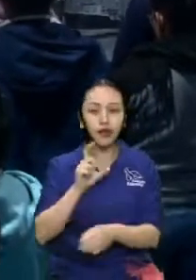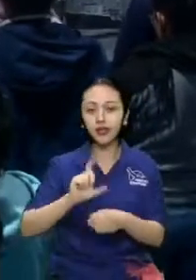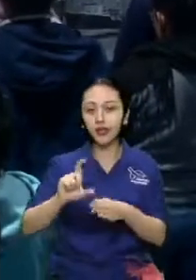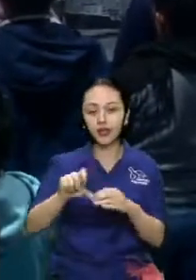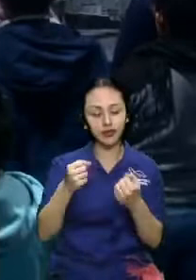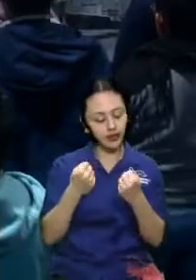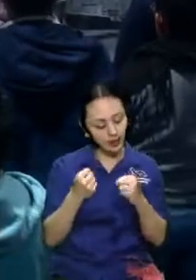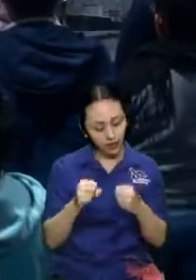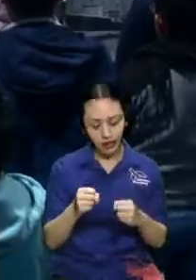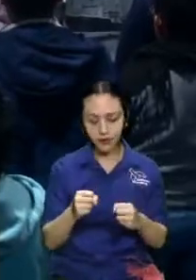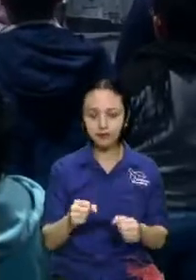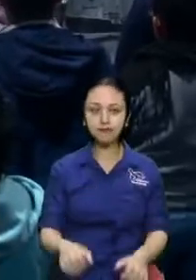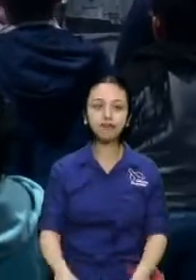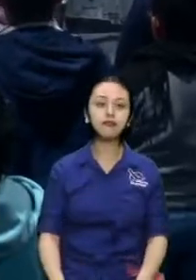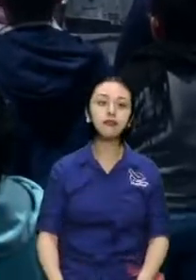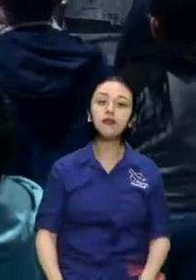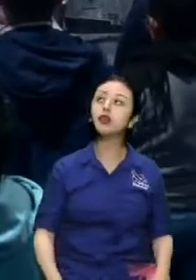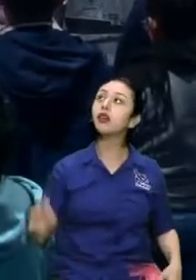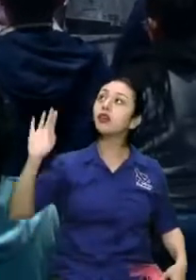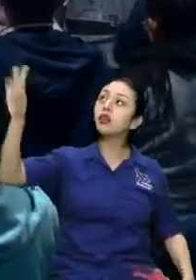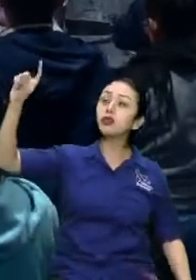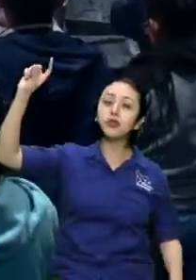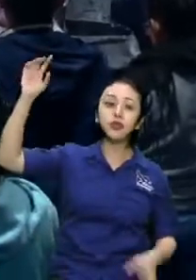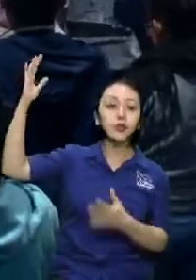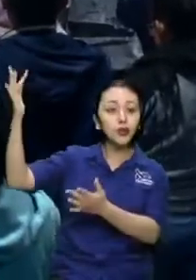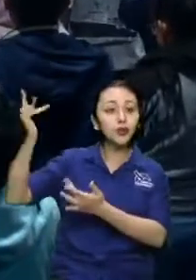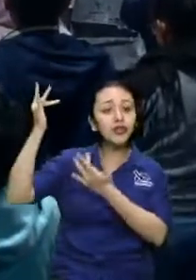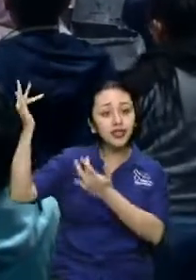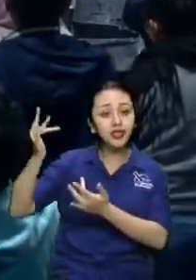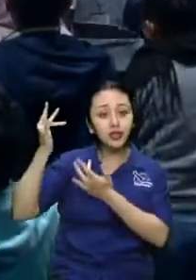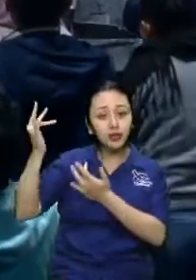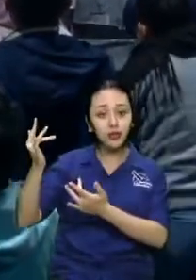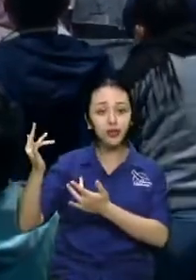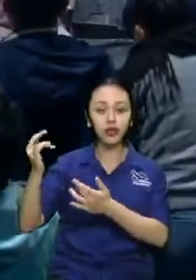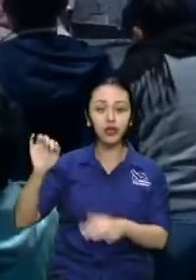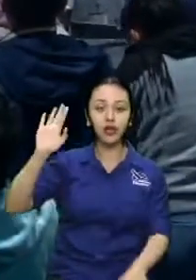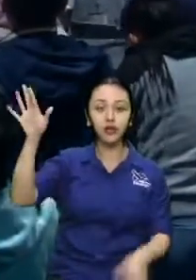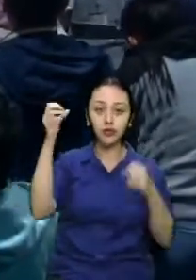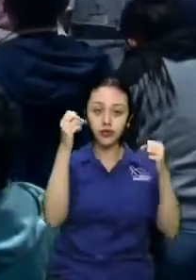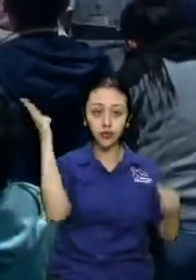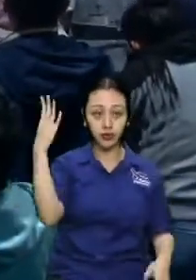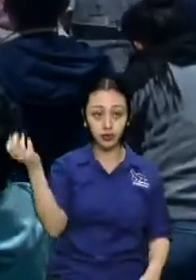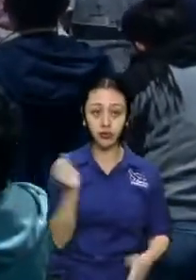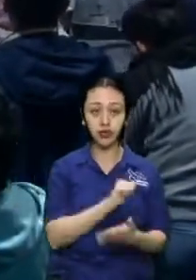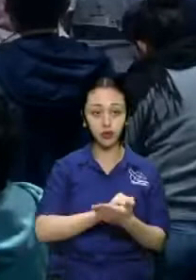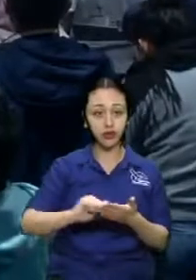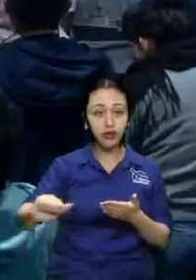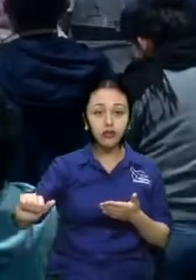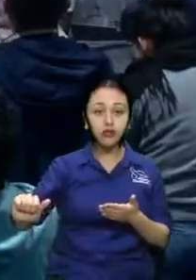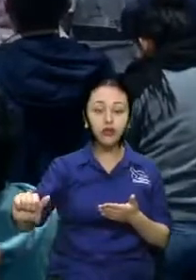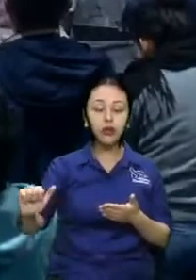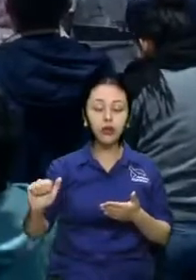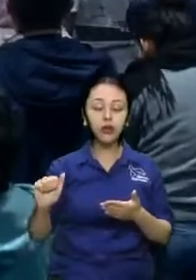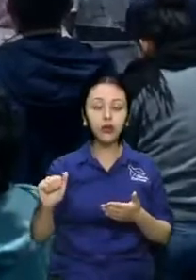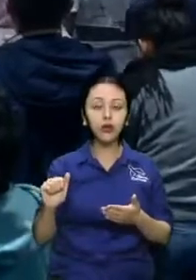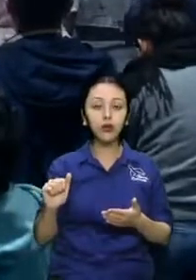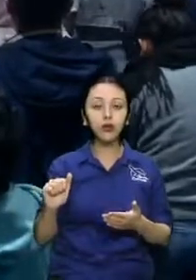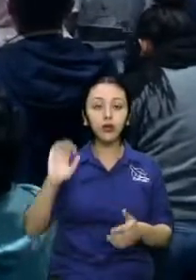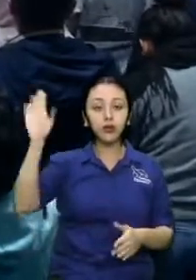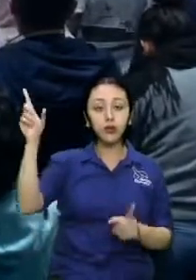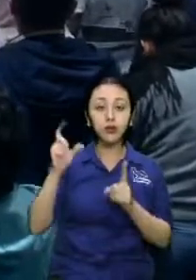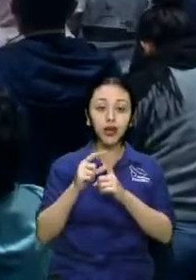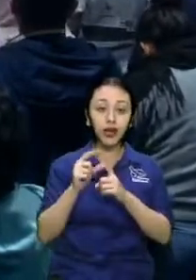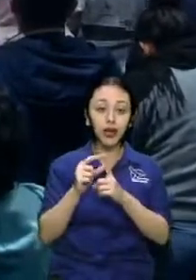por la gracia de Dios, por el Señor, por su unción, por la palabra, pero indiscutiblemente también porque